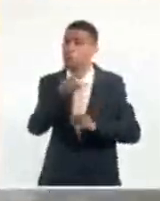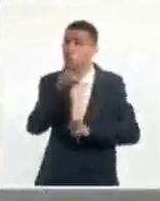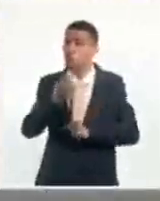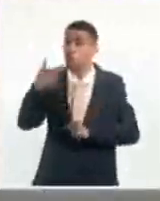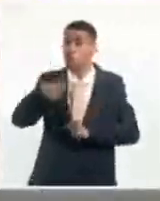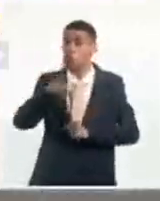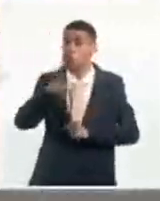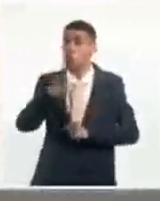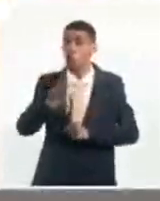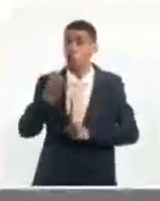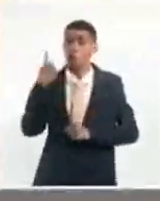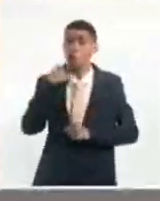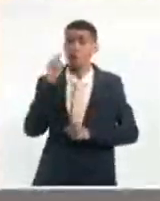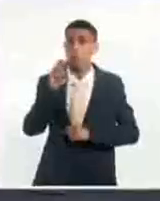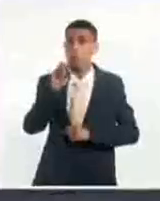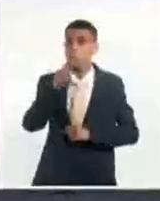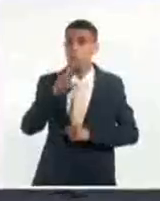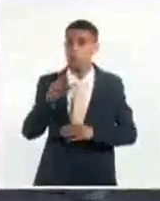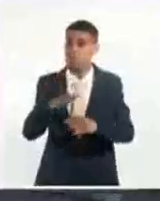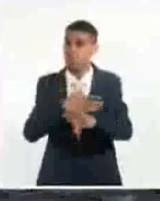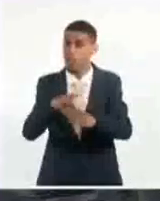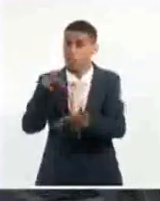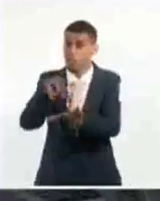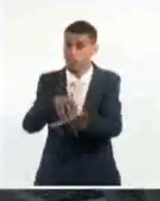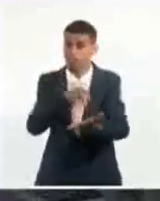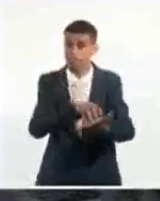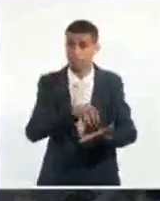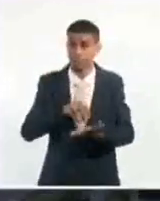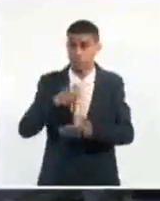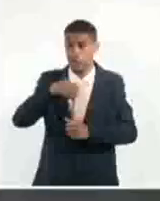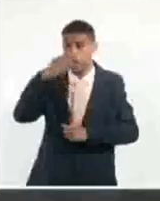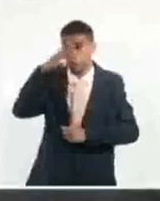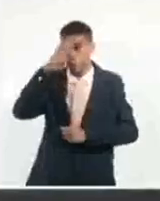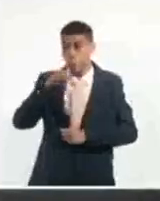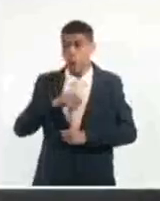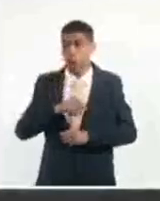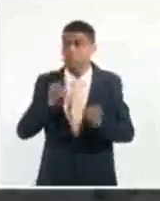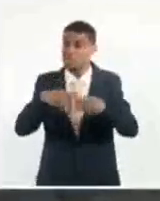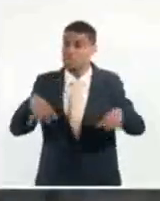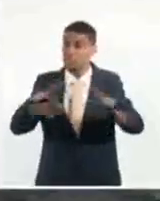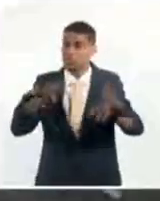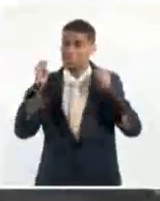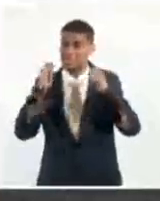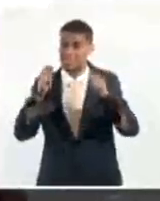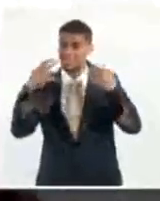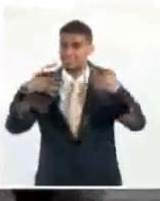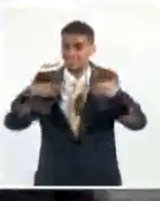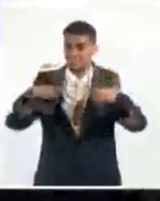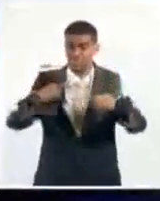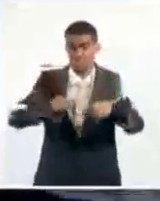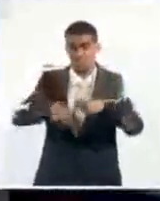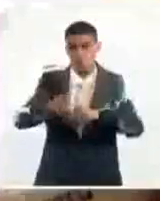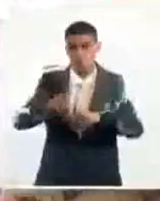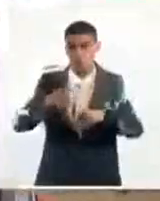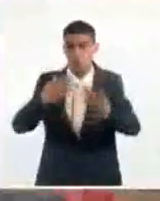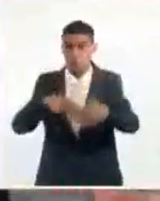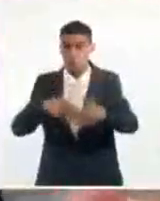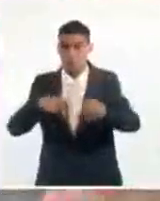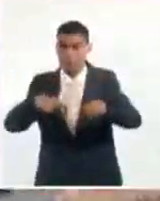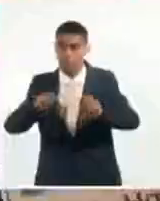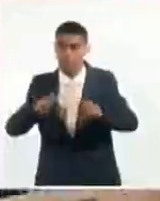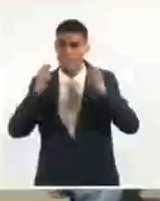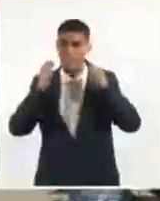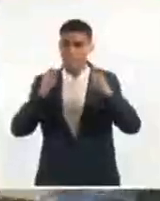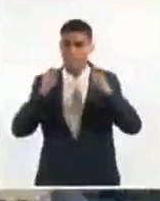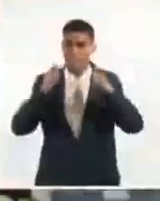2021, cuando en varias localidades del país sucedieron acciones, protestas, vandalismo y violencia. El accionar del